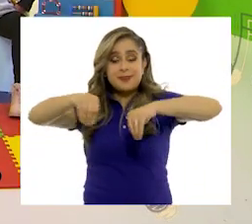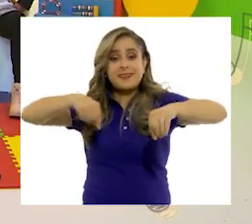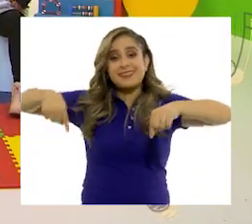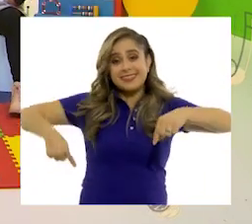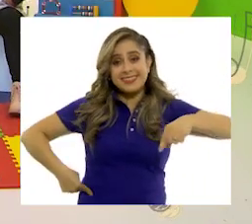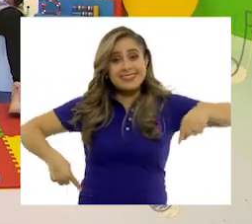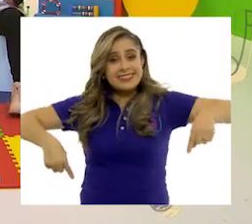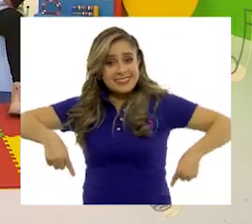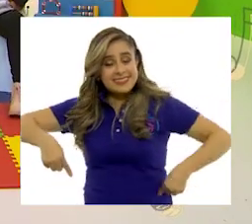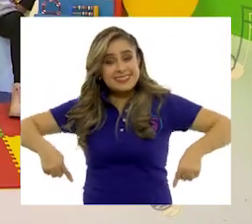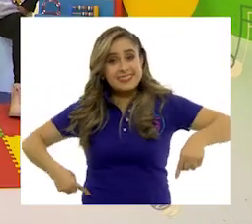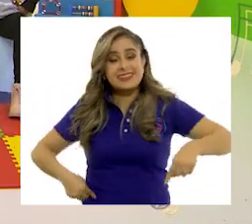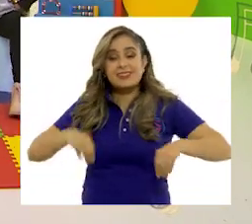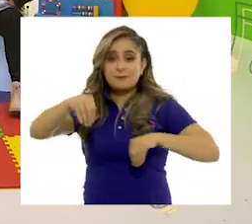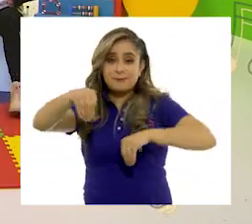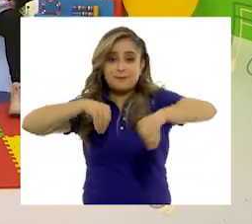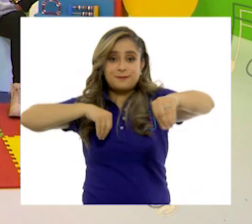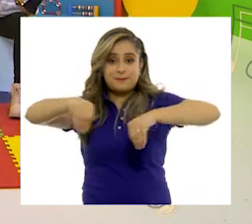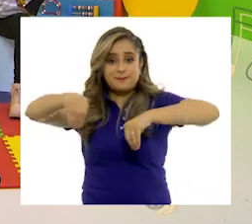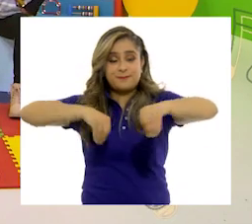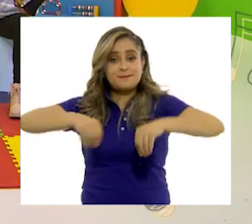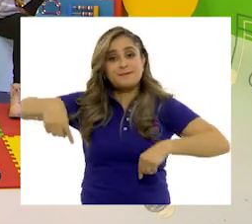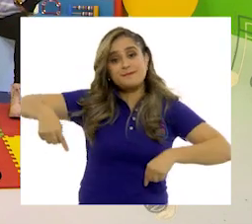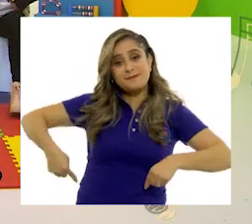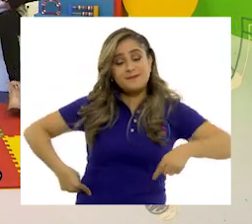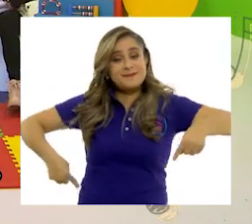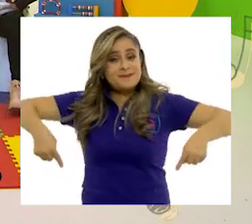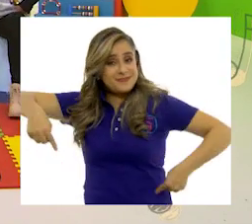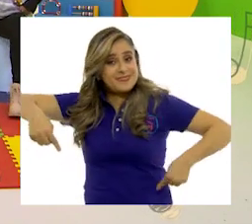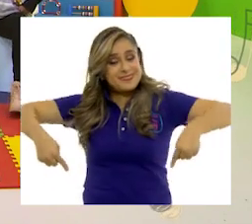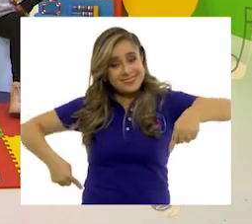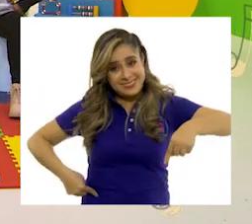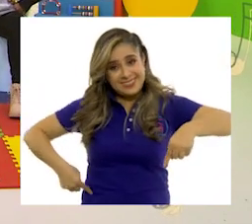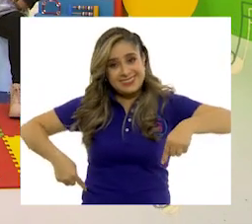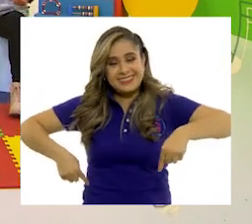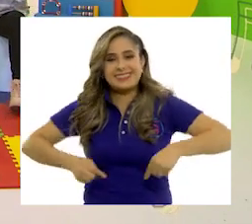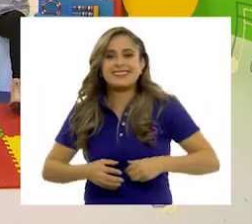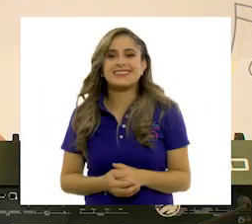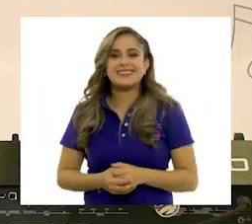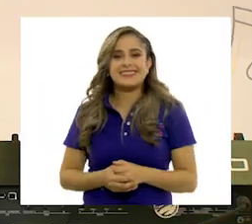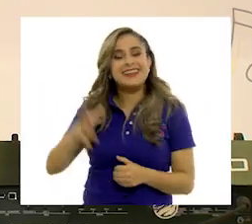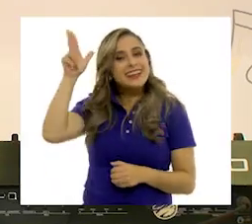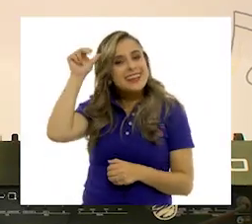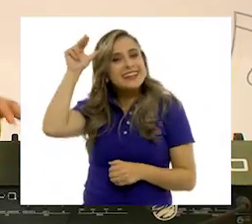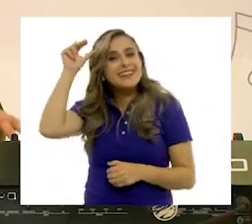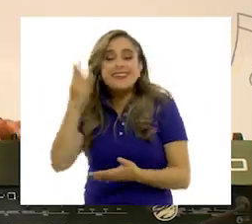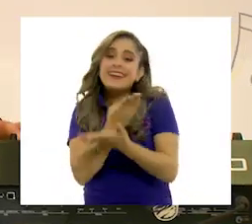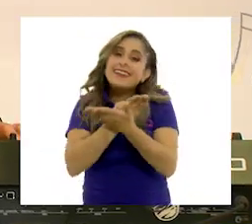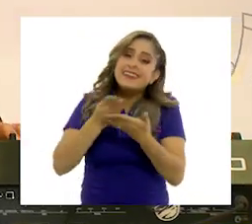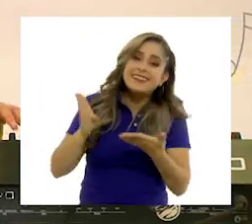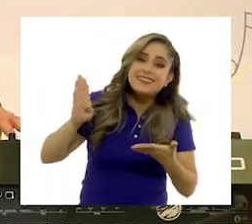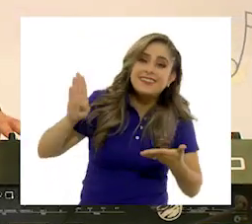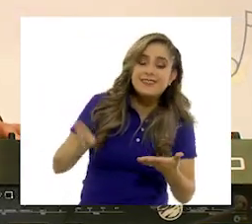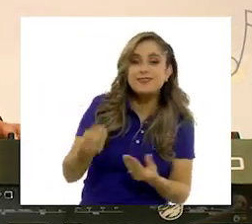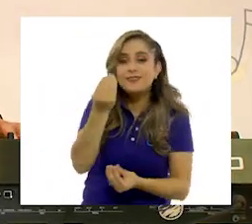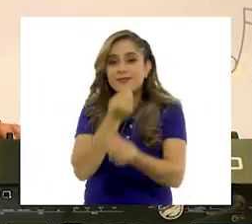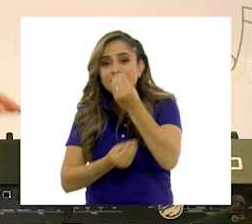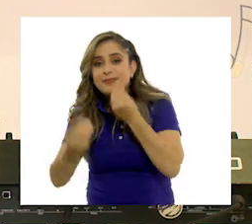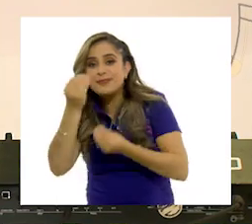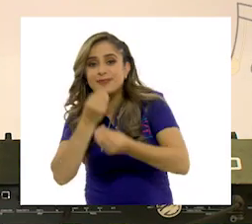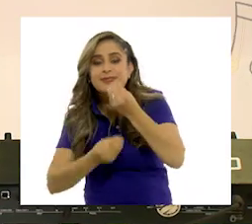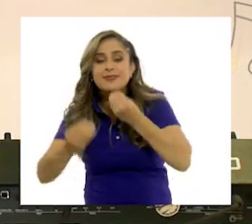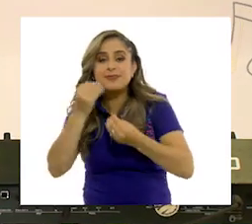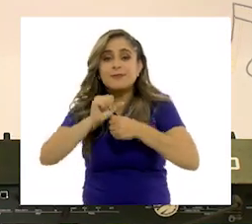cintura mueve así. Así, así, así, la cintura mueve así. Conejito blanco